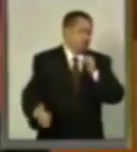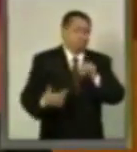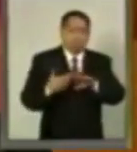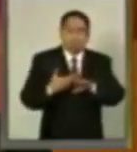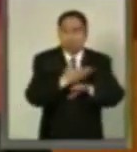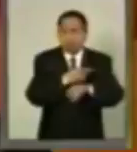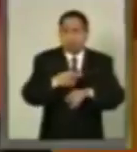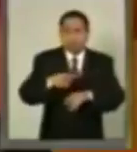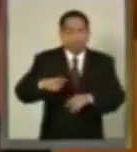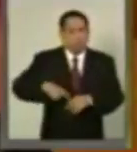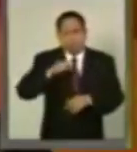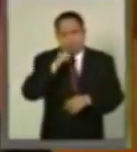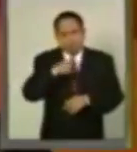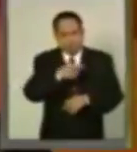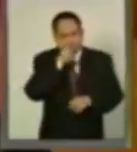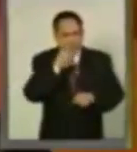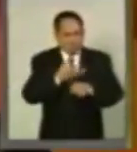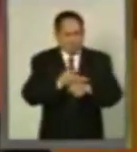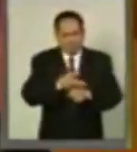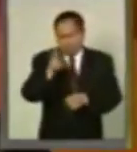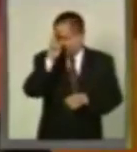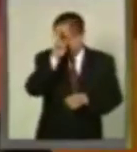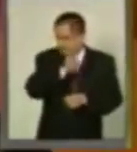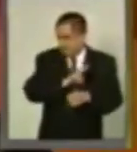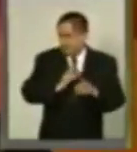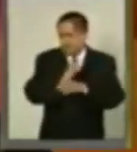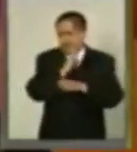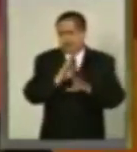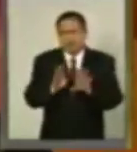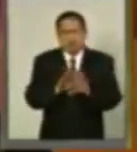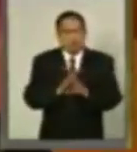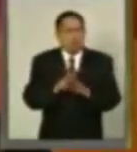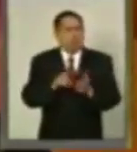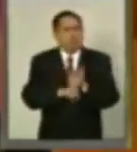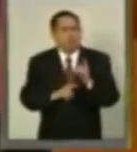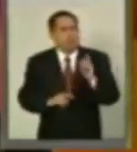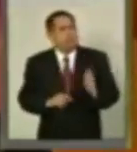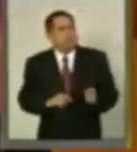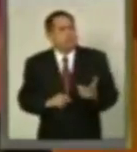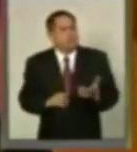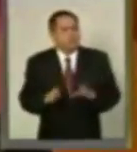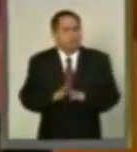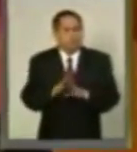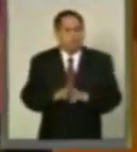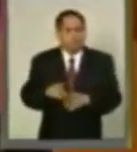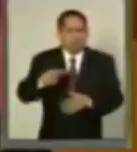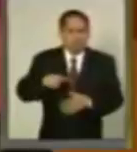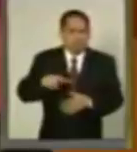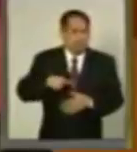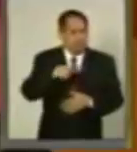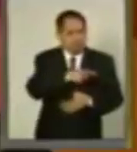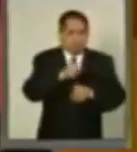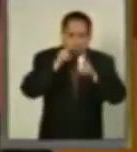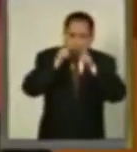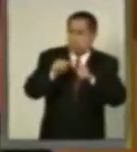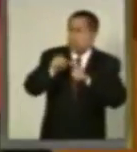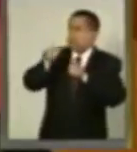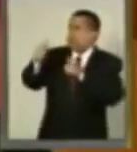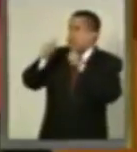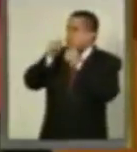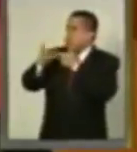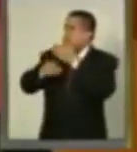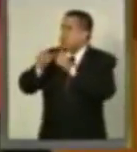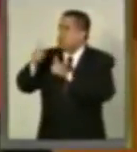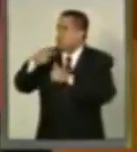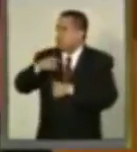de Gobernación había sido rebasado de tal manera que la gente atiende más a otros titulares y aún